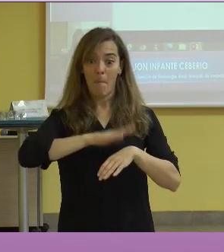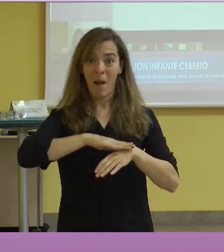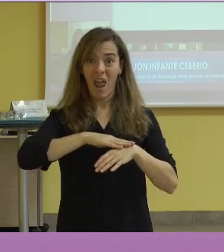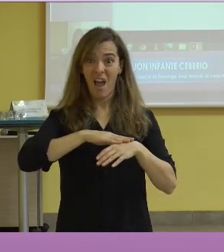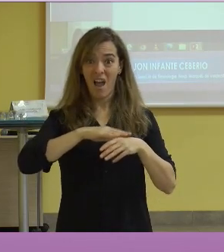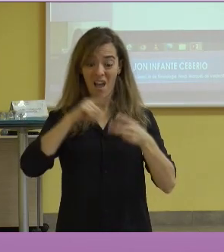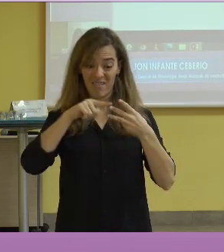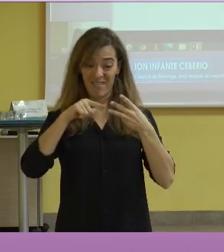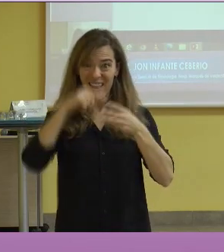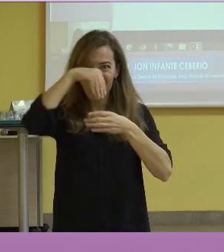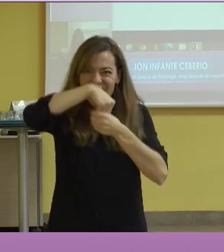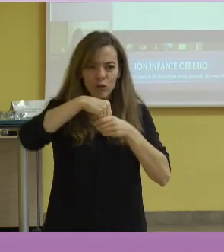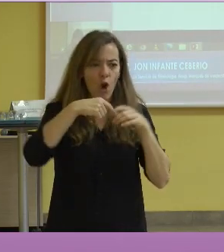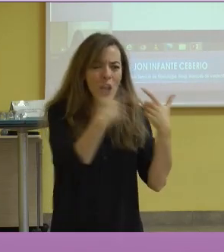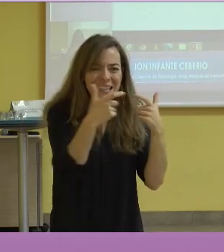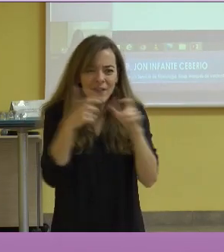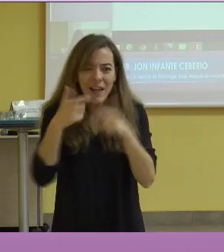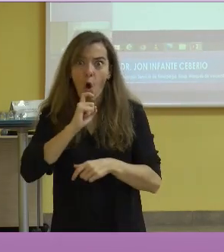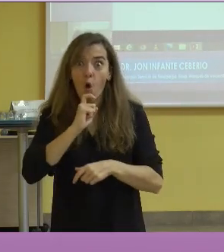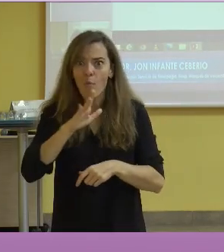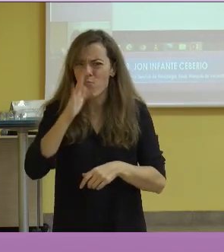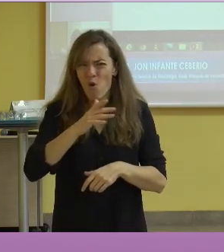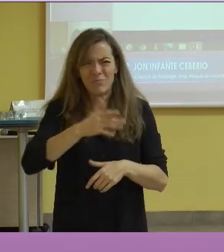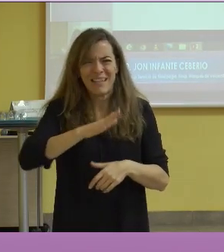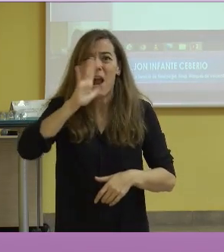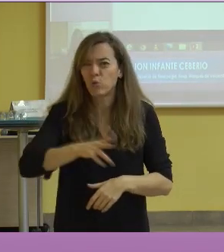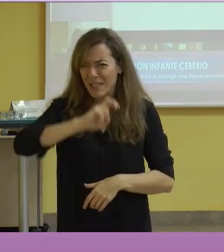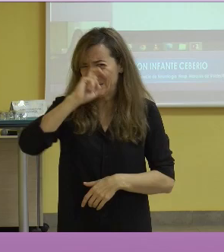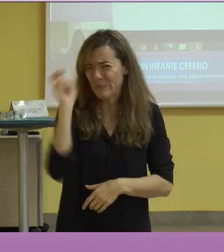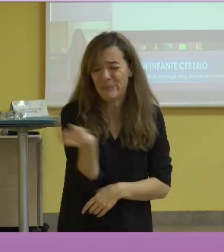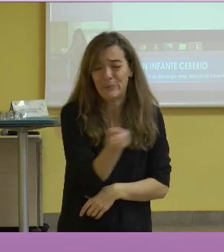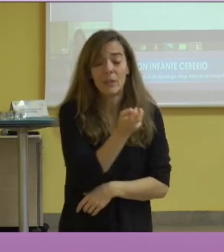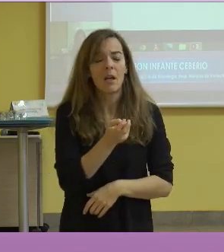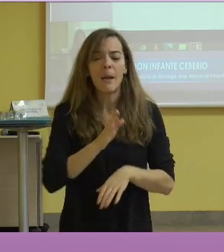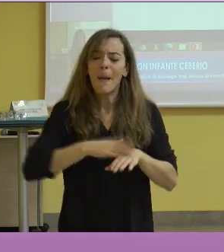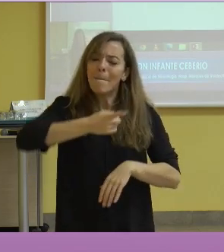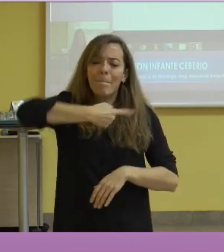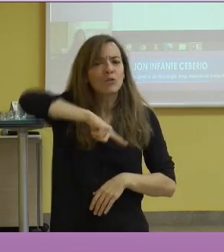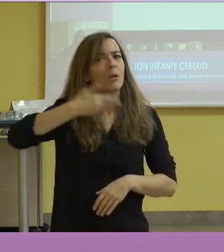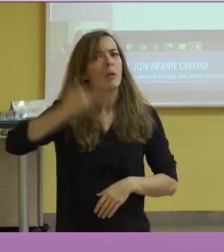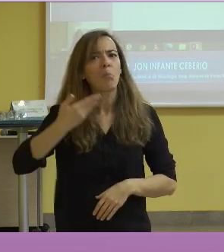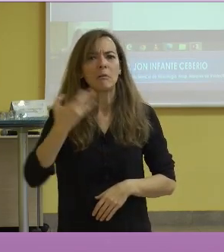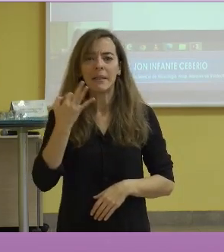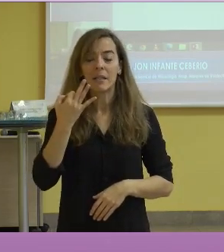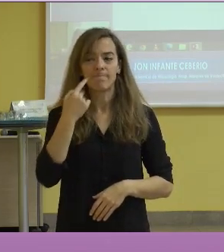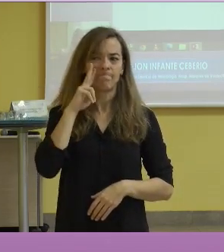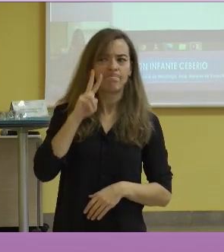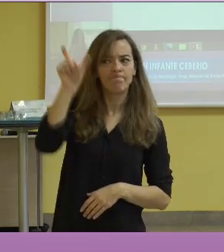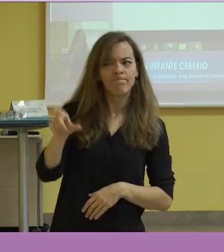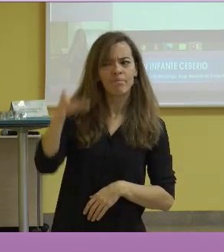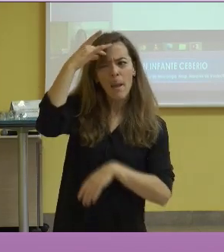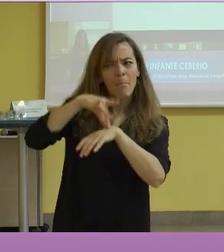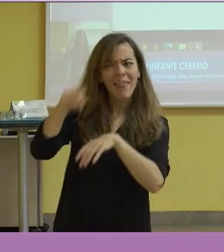para clasificarlas dentro de esta inmensidad de posibles causas, Para nosotros es importante ver si el paciente es un